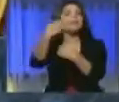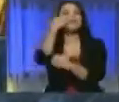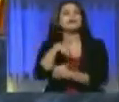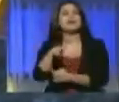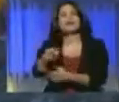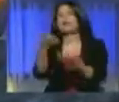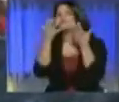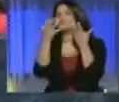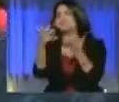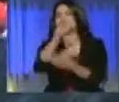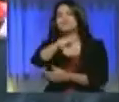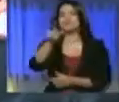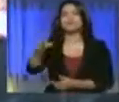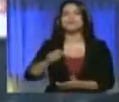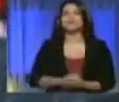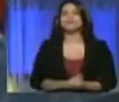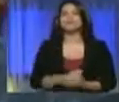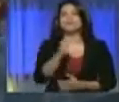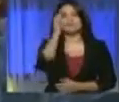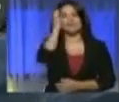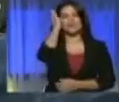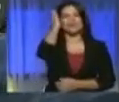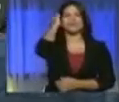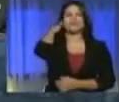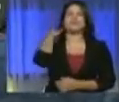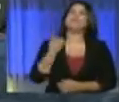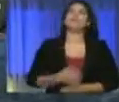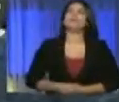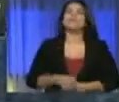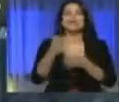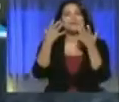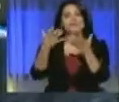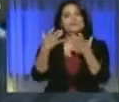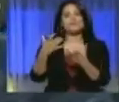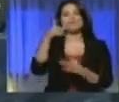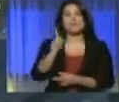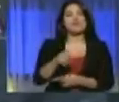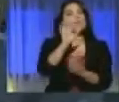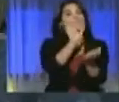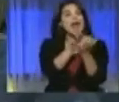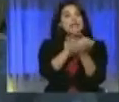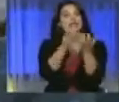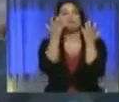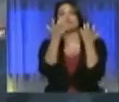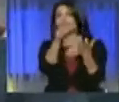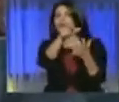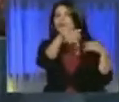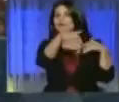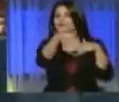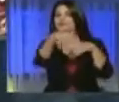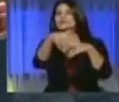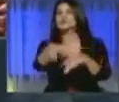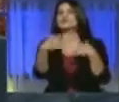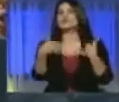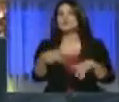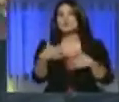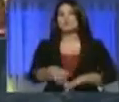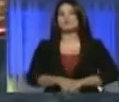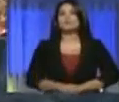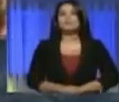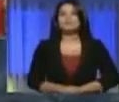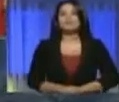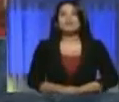Impresionante. De punta a punta. En Margarita hicieron tremenda marcha.